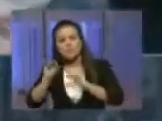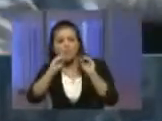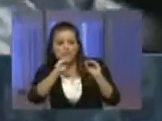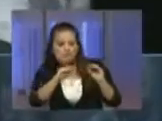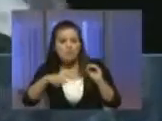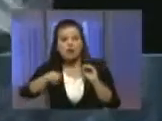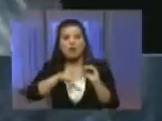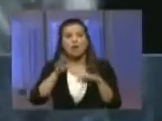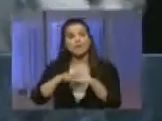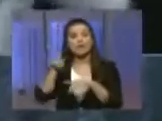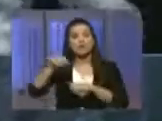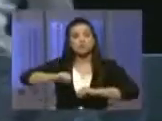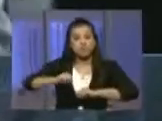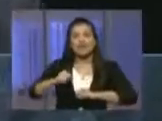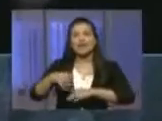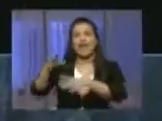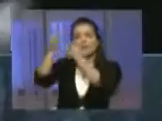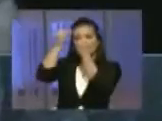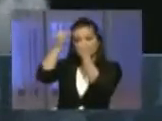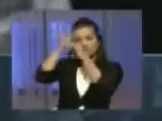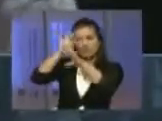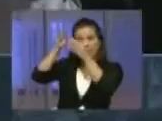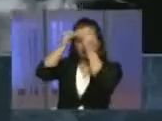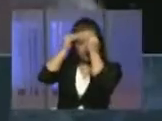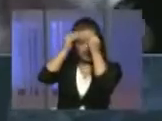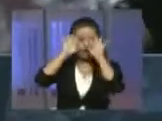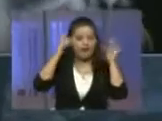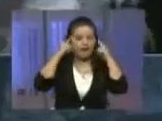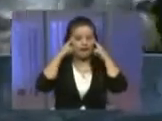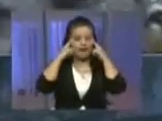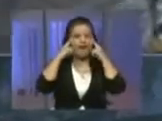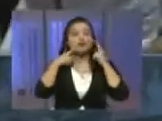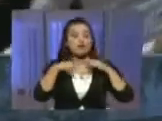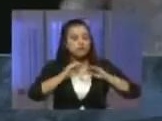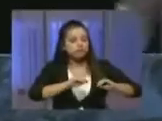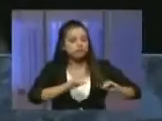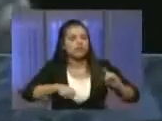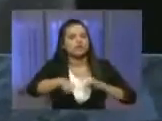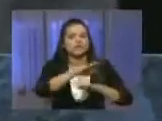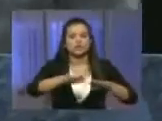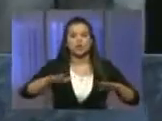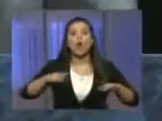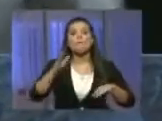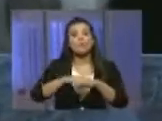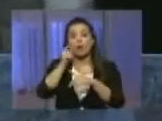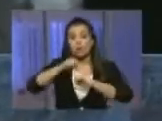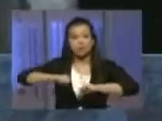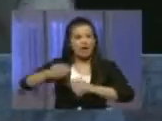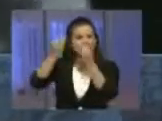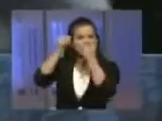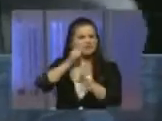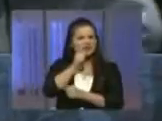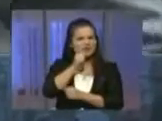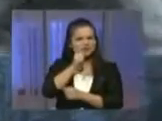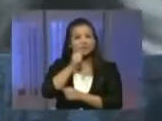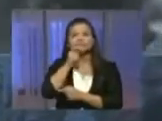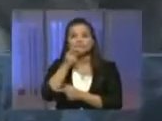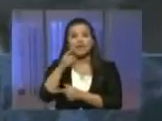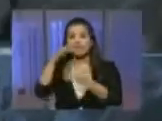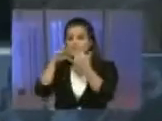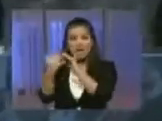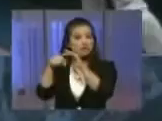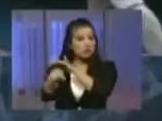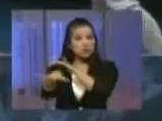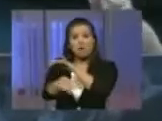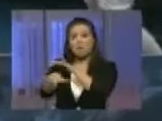porque él enseña lo que aprendió porque mimu aprendió a jugar en las canchas de los barrios de Caracas y de ahí llegó r a